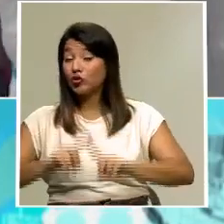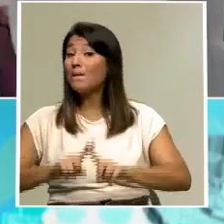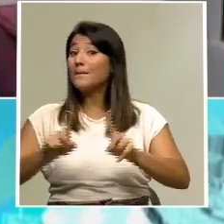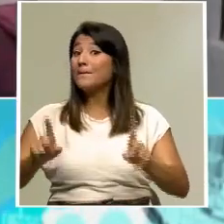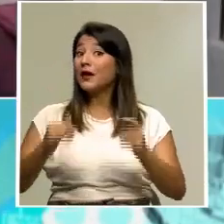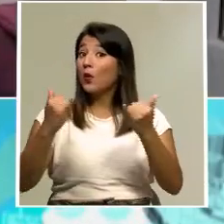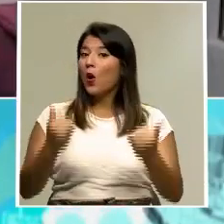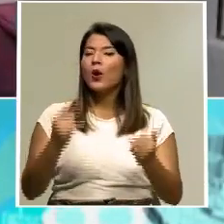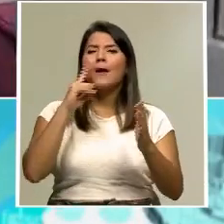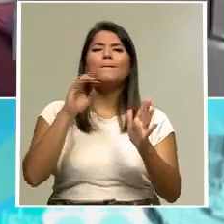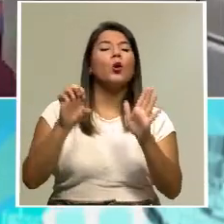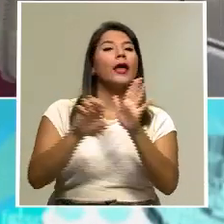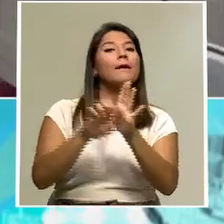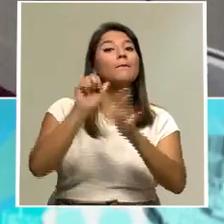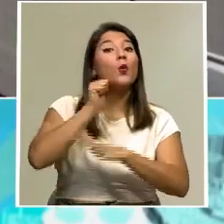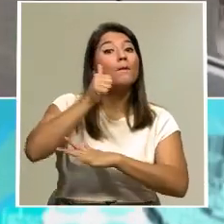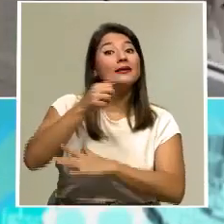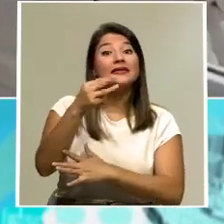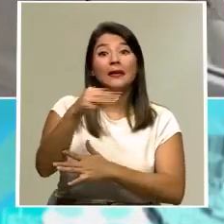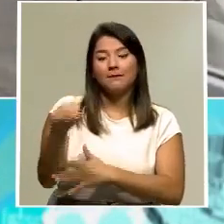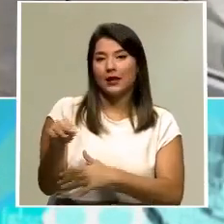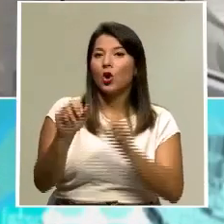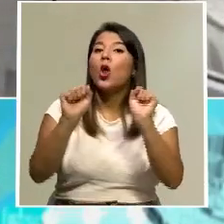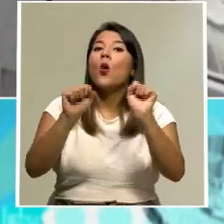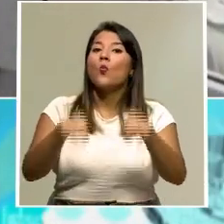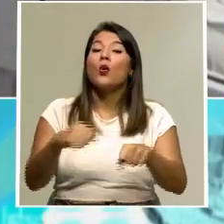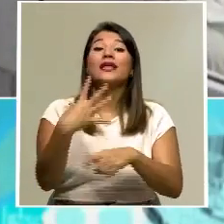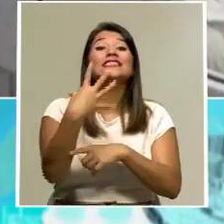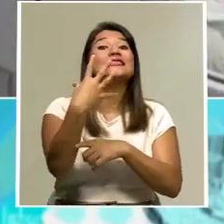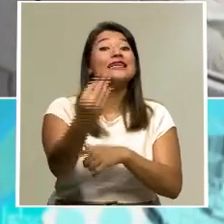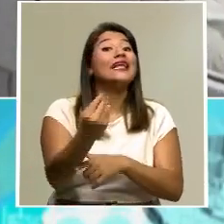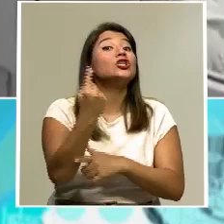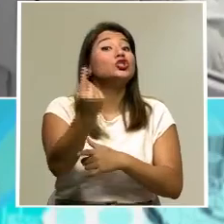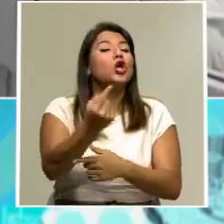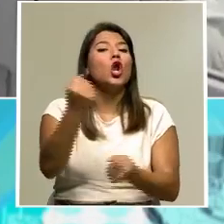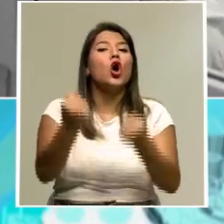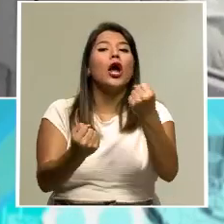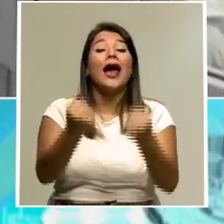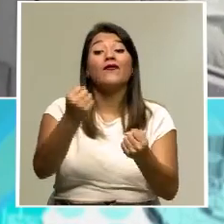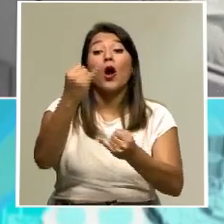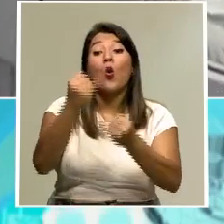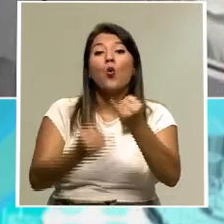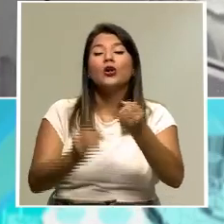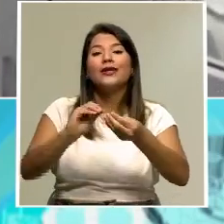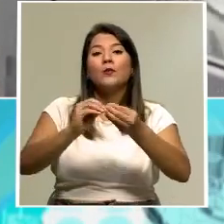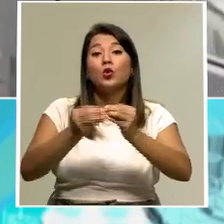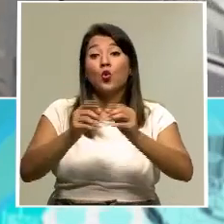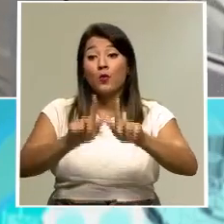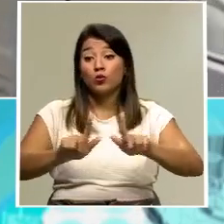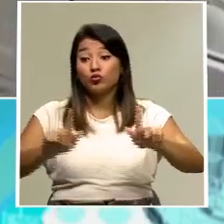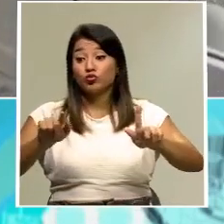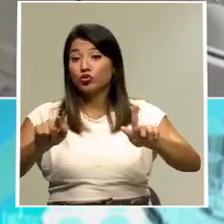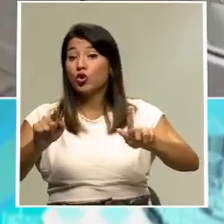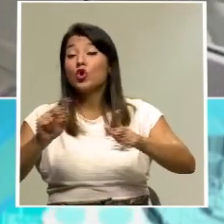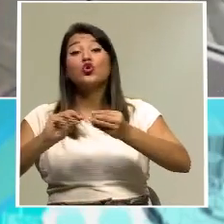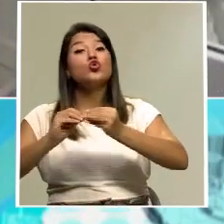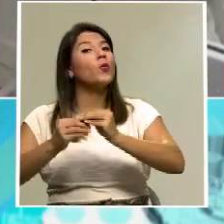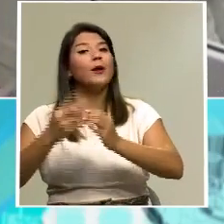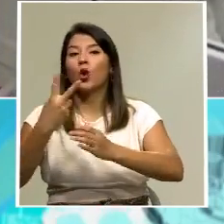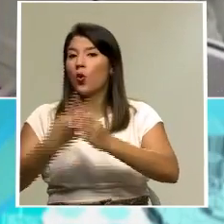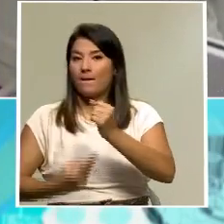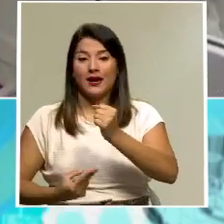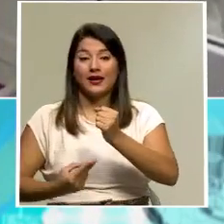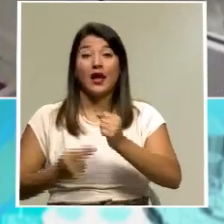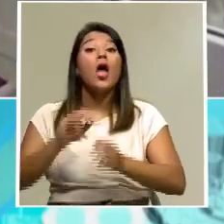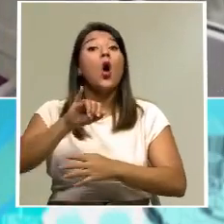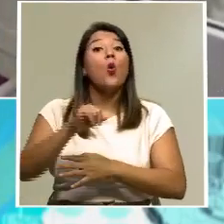ejemplo, mañana miércoles podrán transitar todos los vehículos con la placa finalizada en impar y para el día del